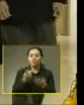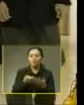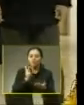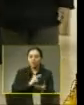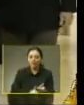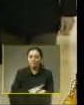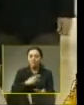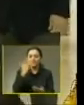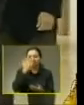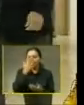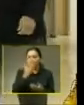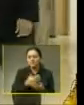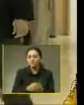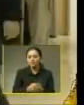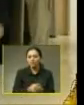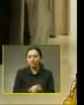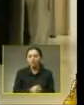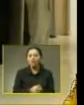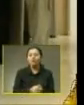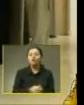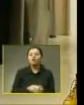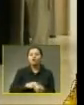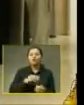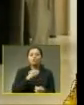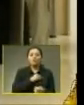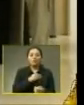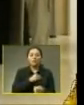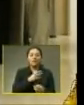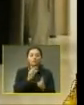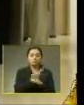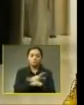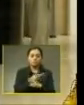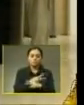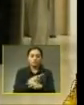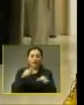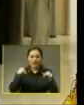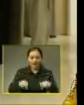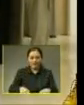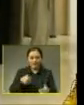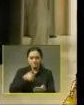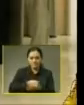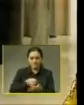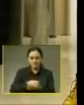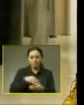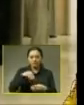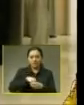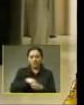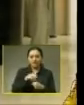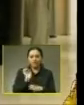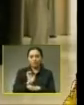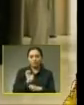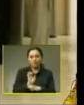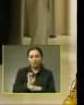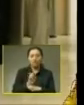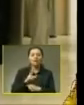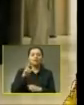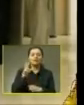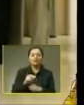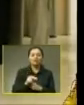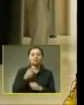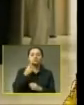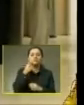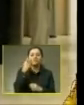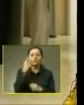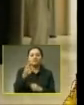programas de televisión, novelas producidas aquí mismo en el Ecuador que no deberían ser